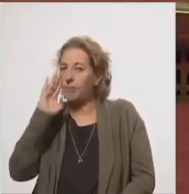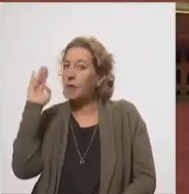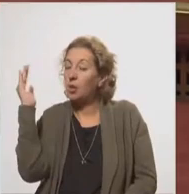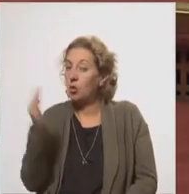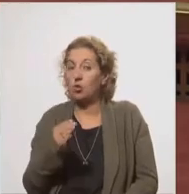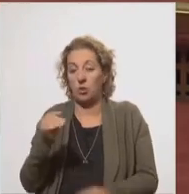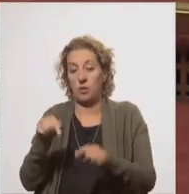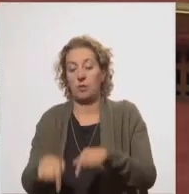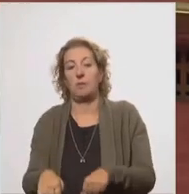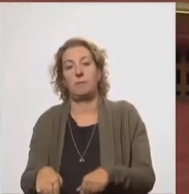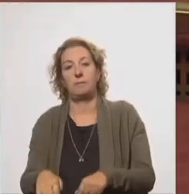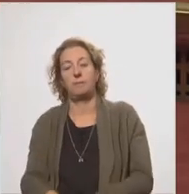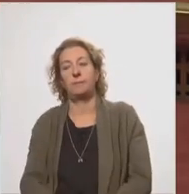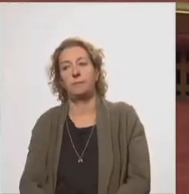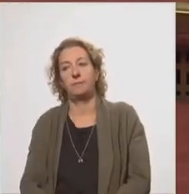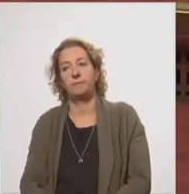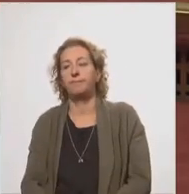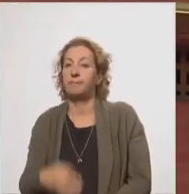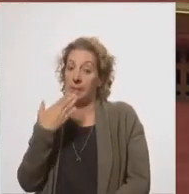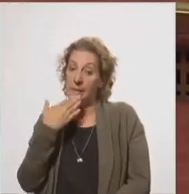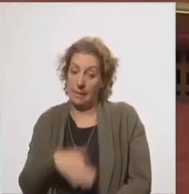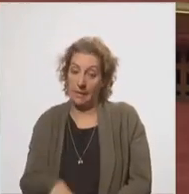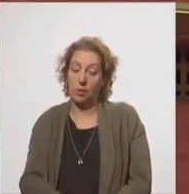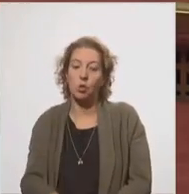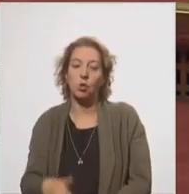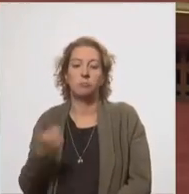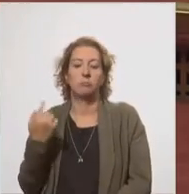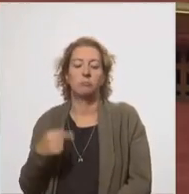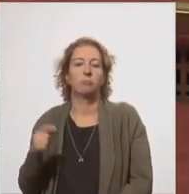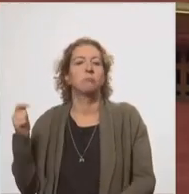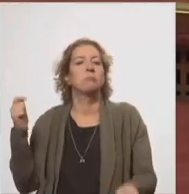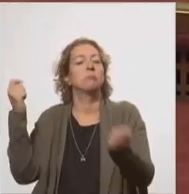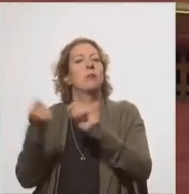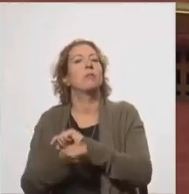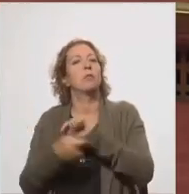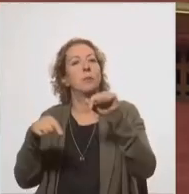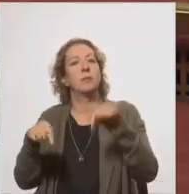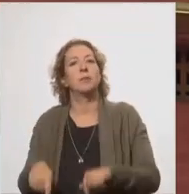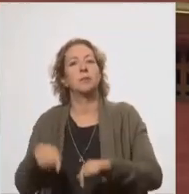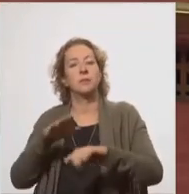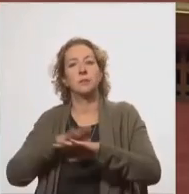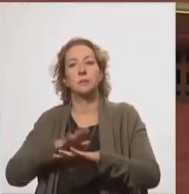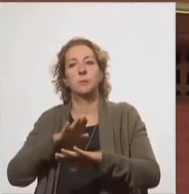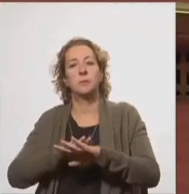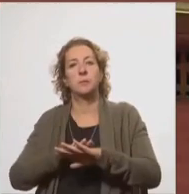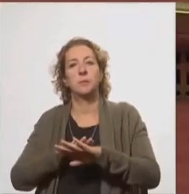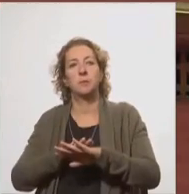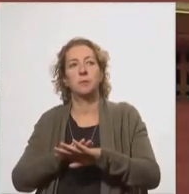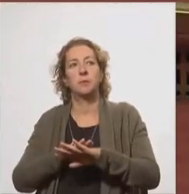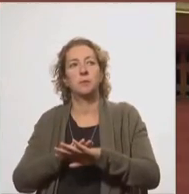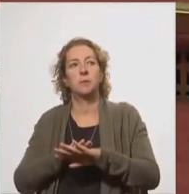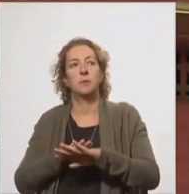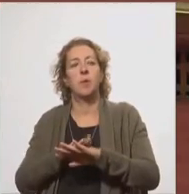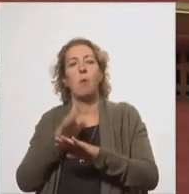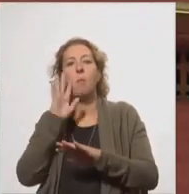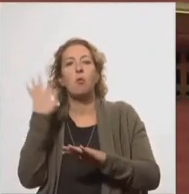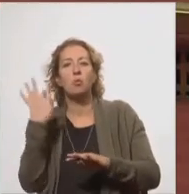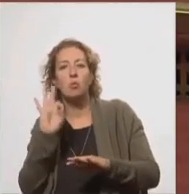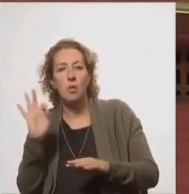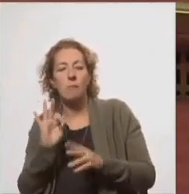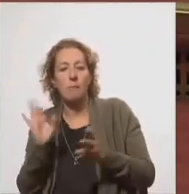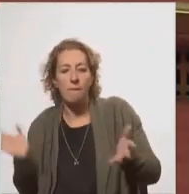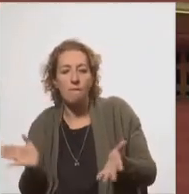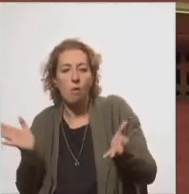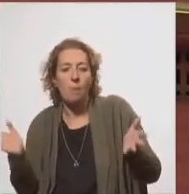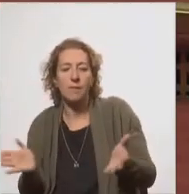en sala. Entiendo que se transforma en este instante en oportunidad para fomentar